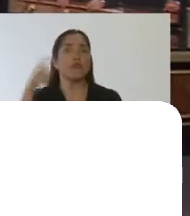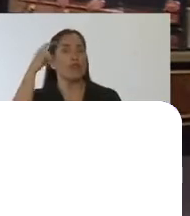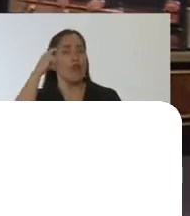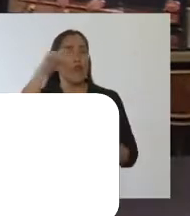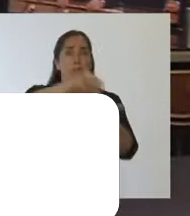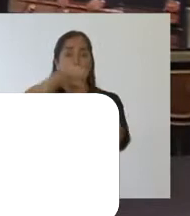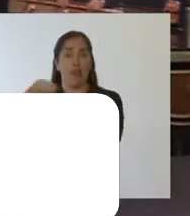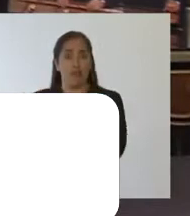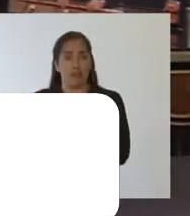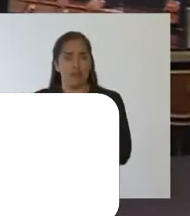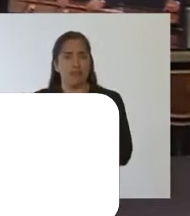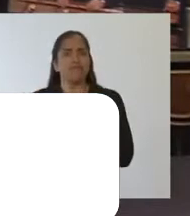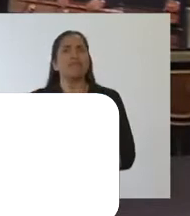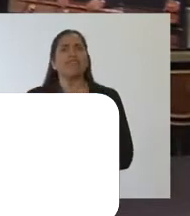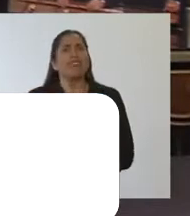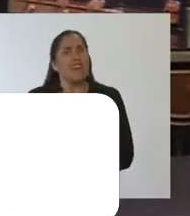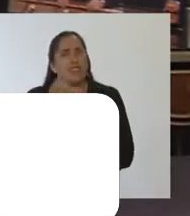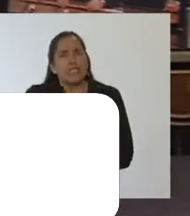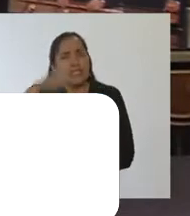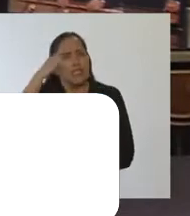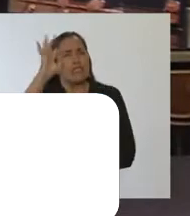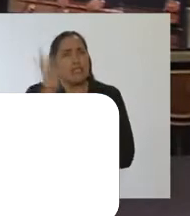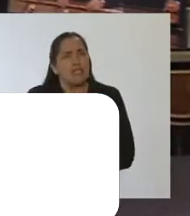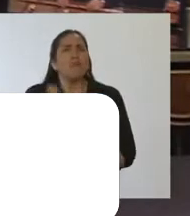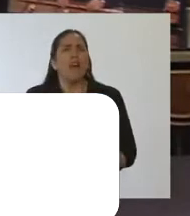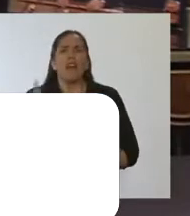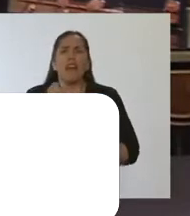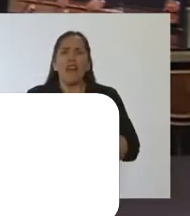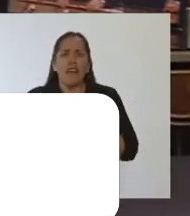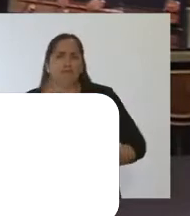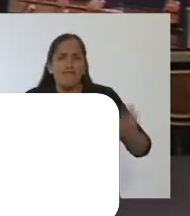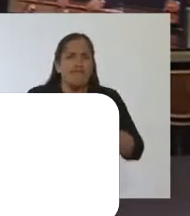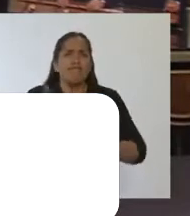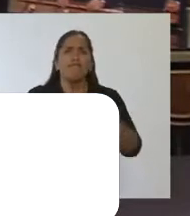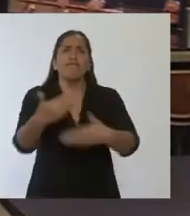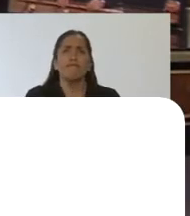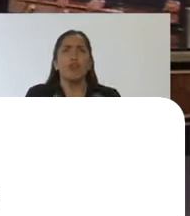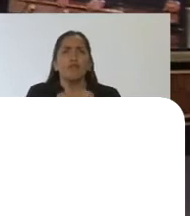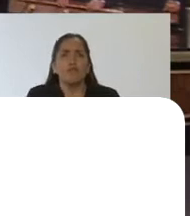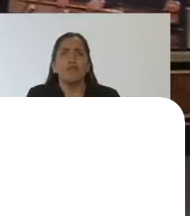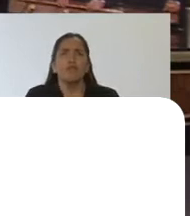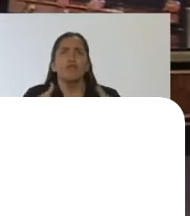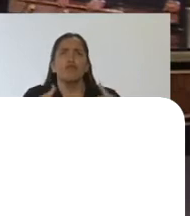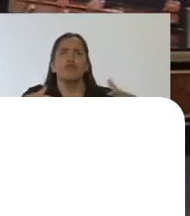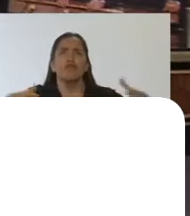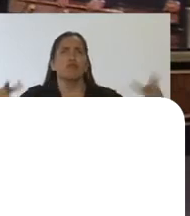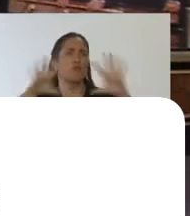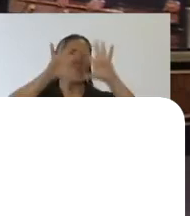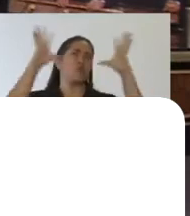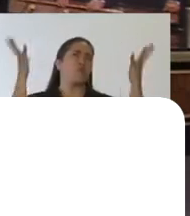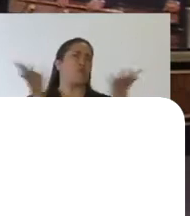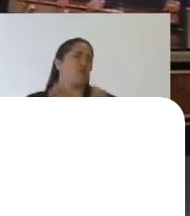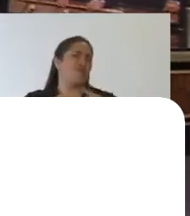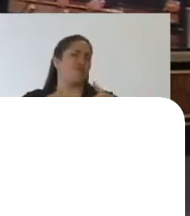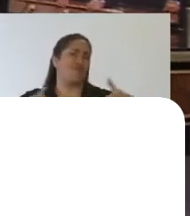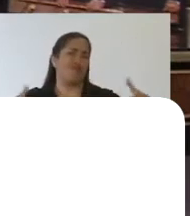Quiero que sepan qué es lo que estamos haciendo para dar respuesta al avance de este virus que se extiende cada día en todo el mundo.